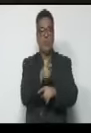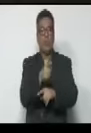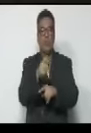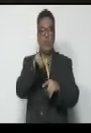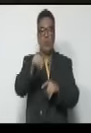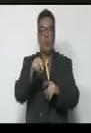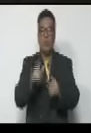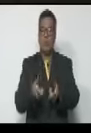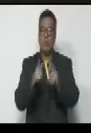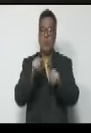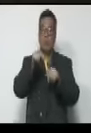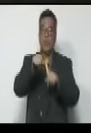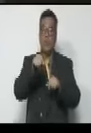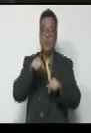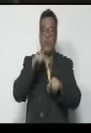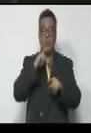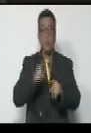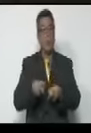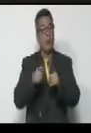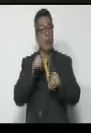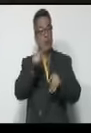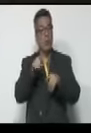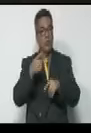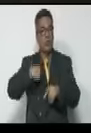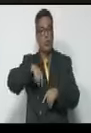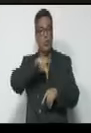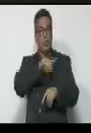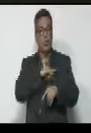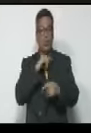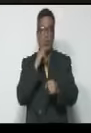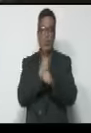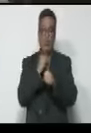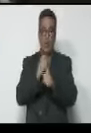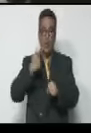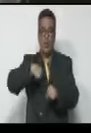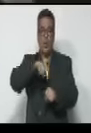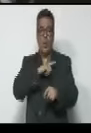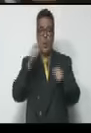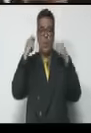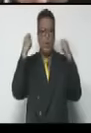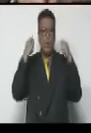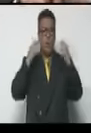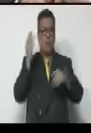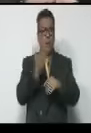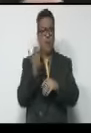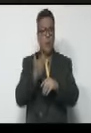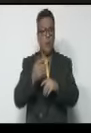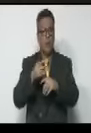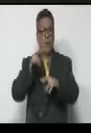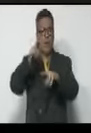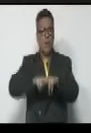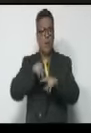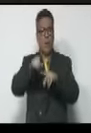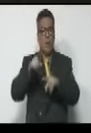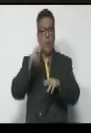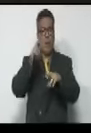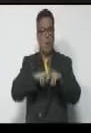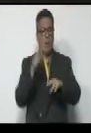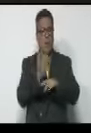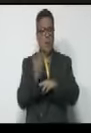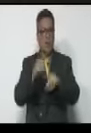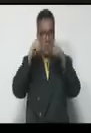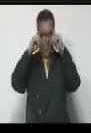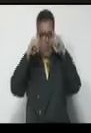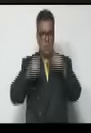no lo permite, y no lo permite porque no es nuestra actuación. Aquí hay diputados sancionados en esta bancada como consecuencia de haber tomado